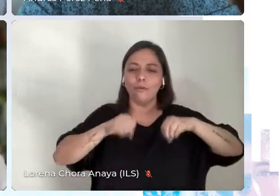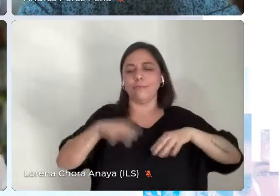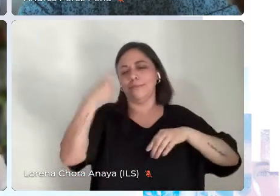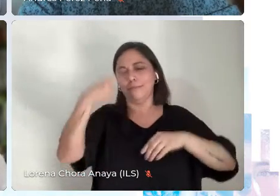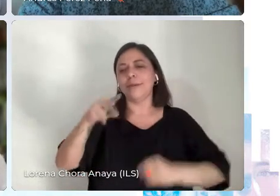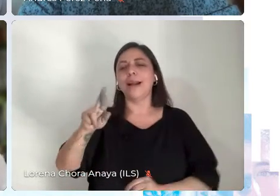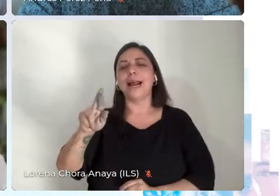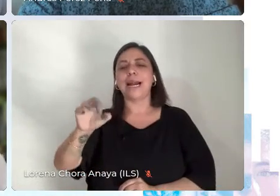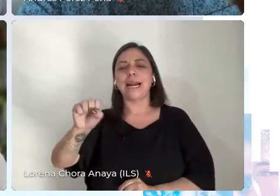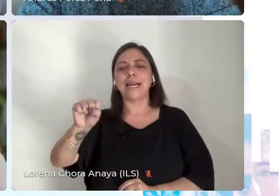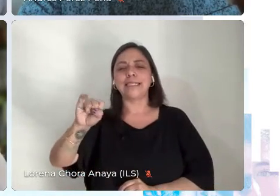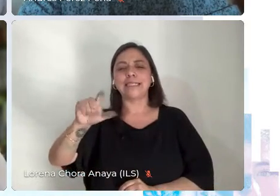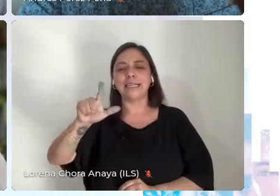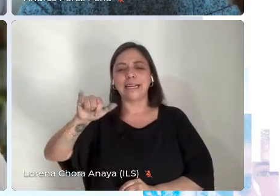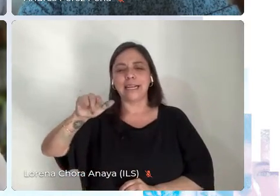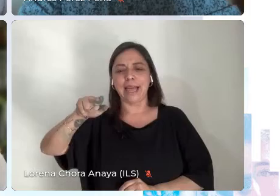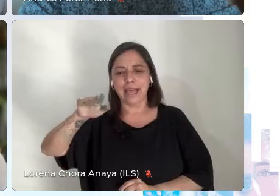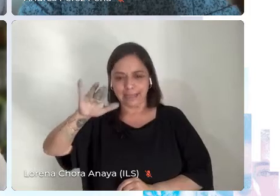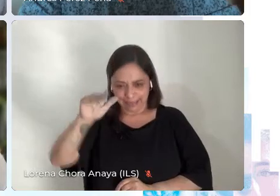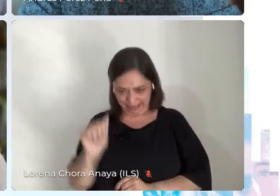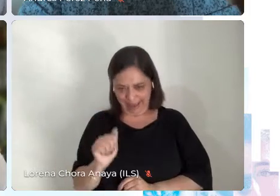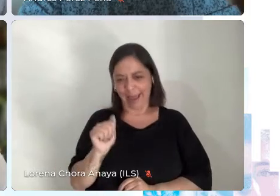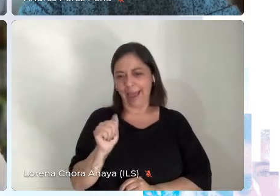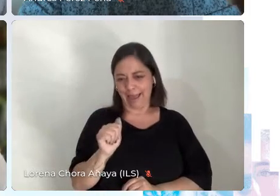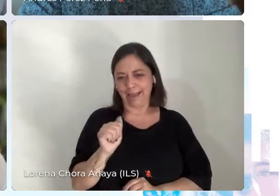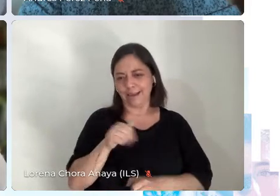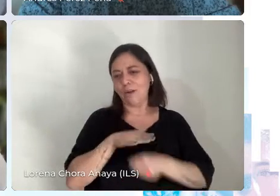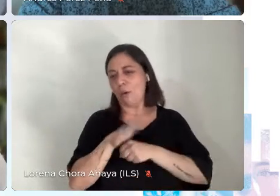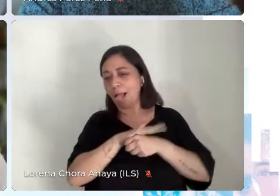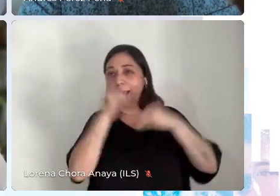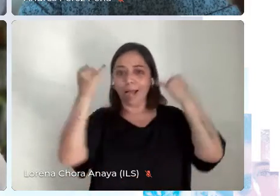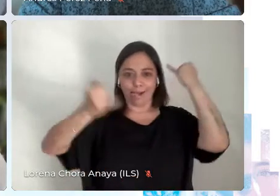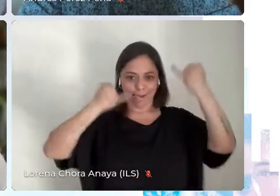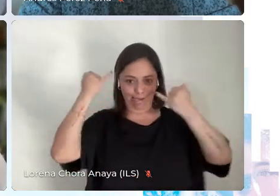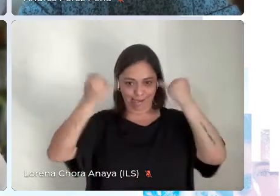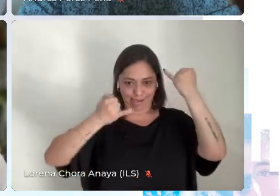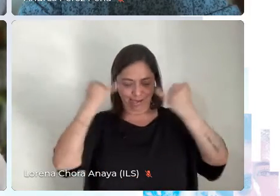pantalla rápidamente. Ok.